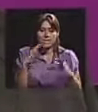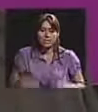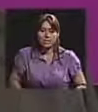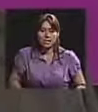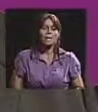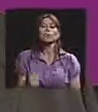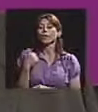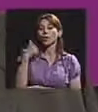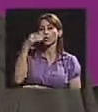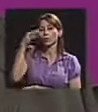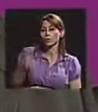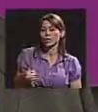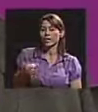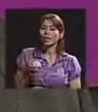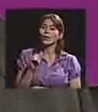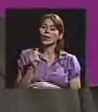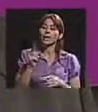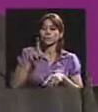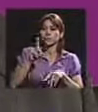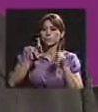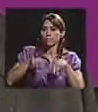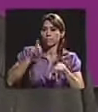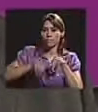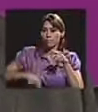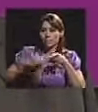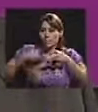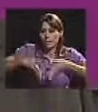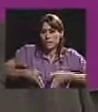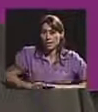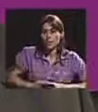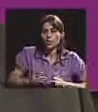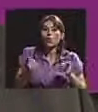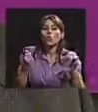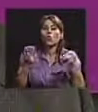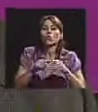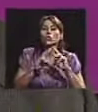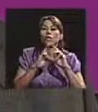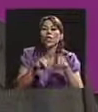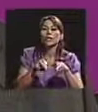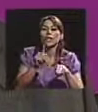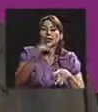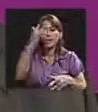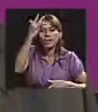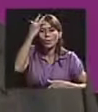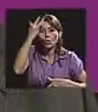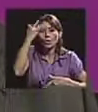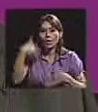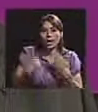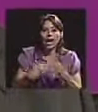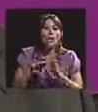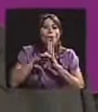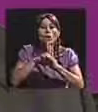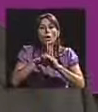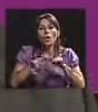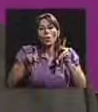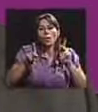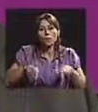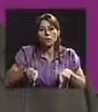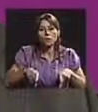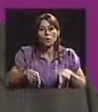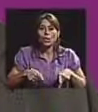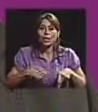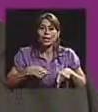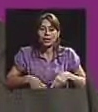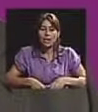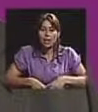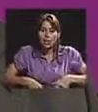la consecuencia de una patología subyacente, es decir, por ejemplo, hay una obstrucción de trompas, hay un